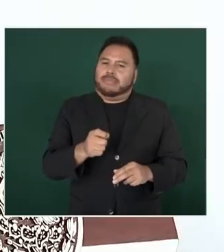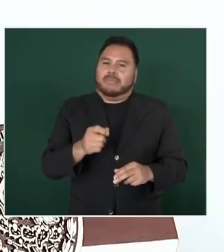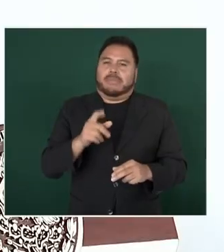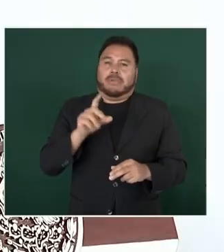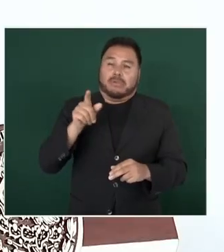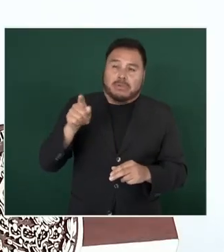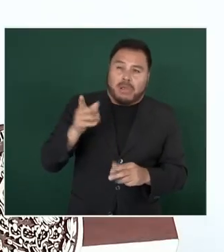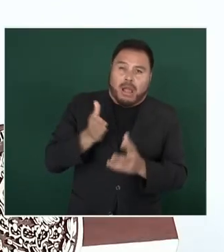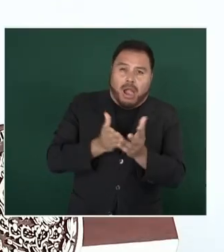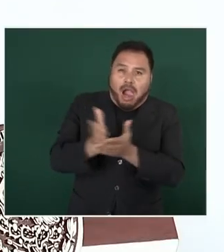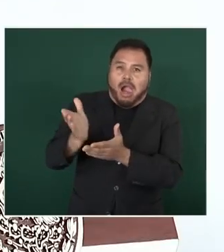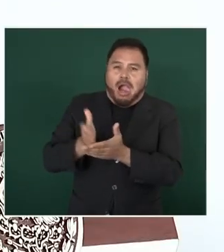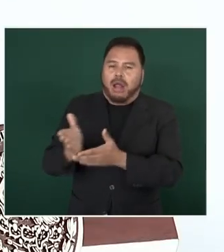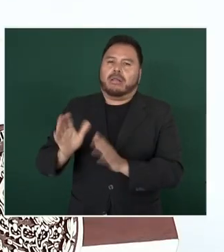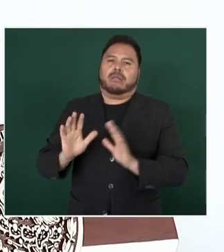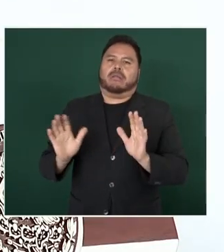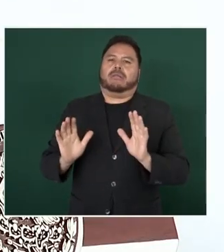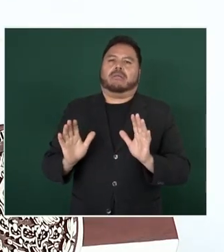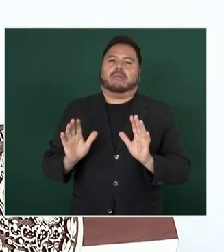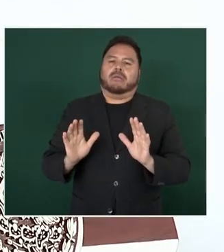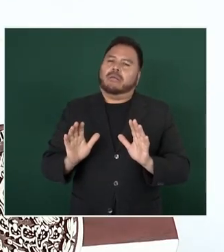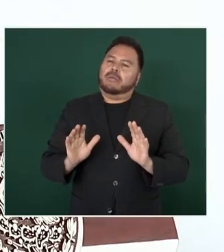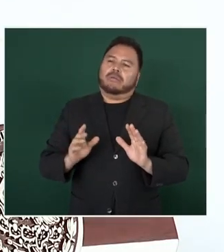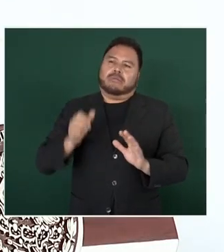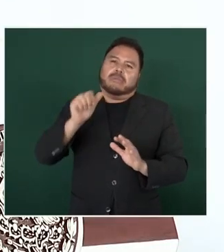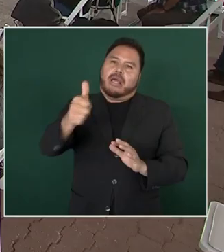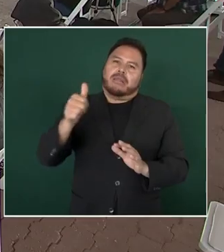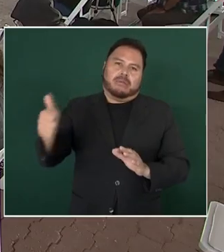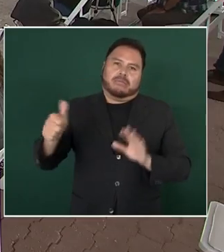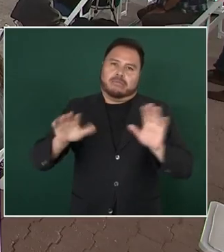de autodeterminación de los pueblos.